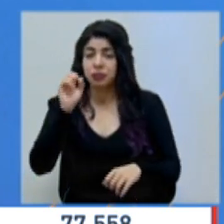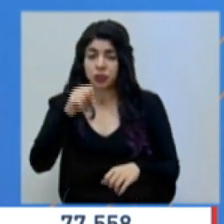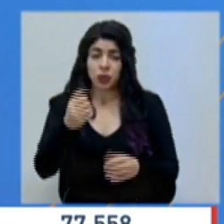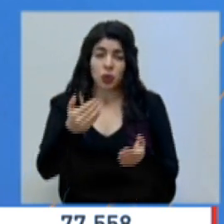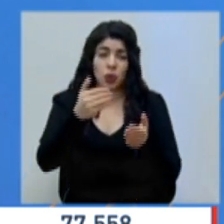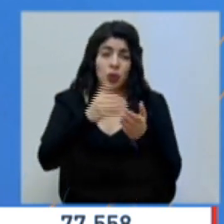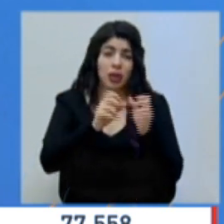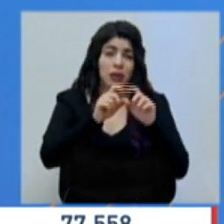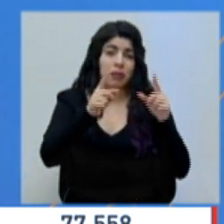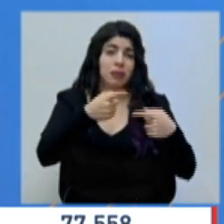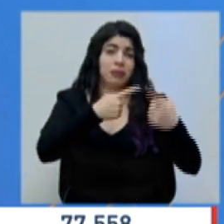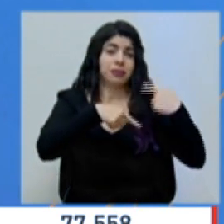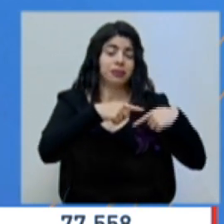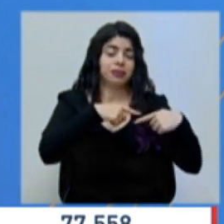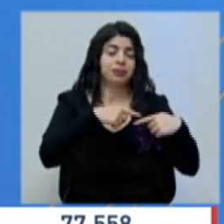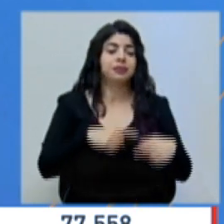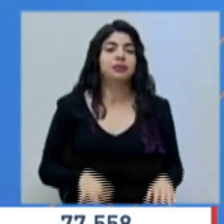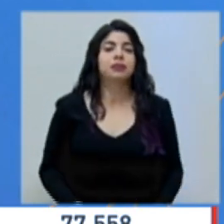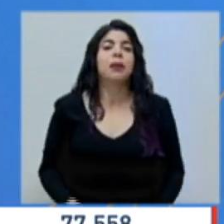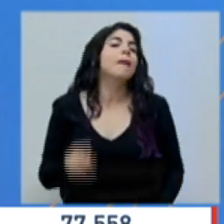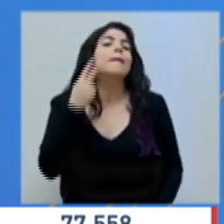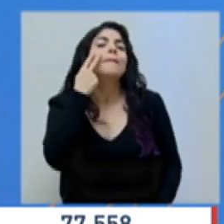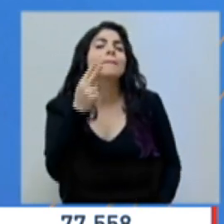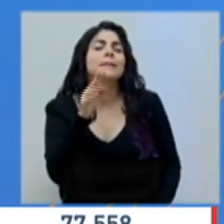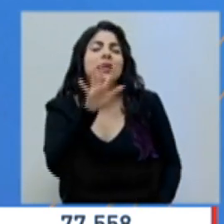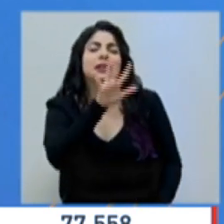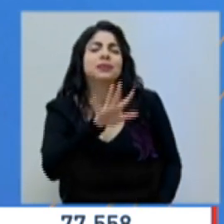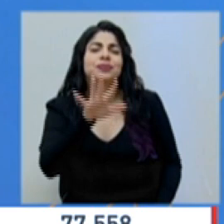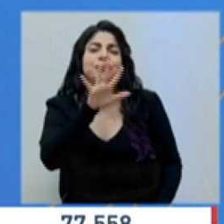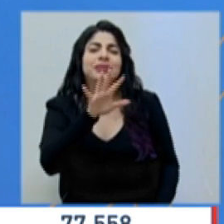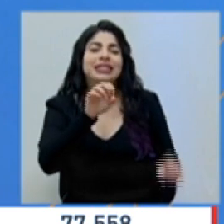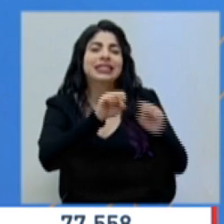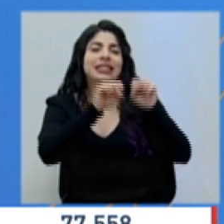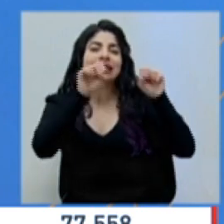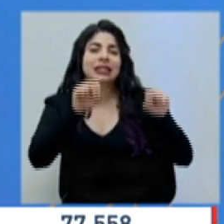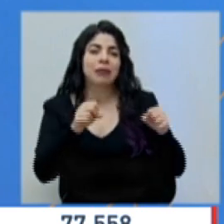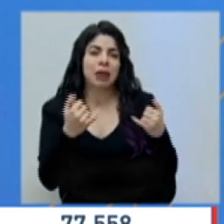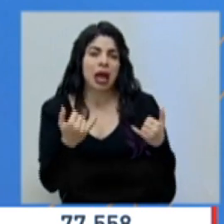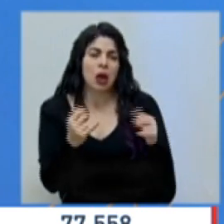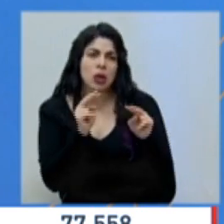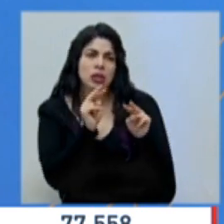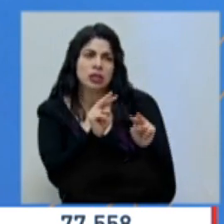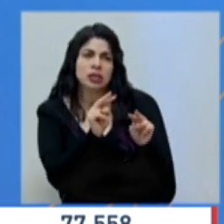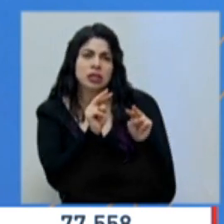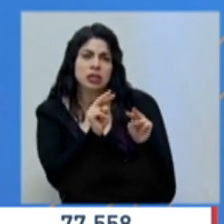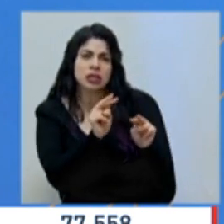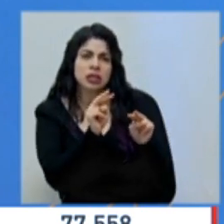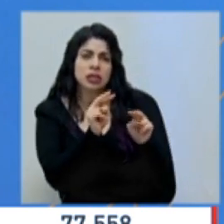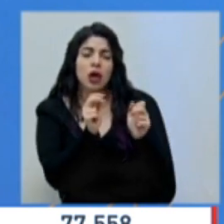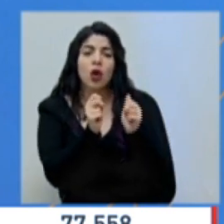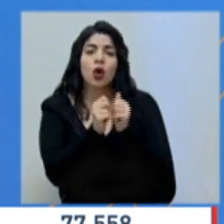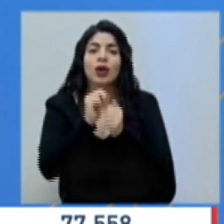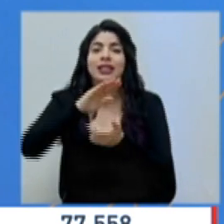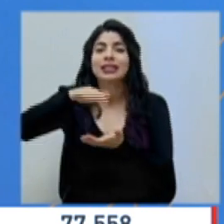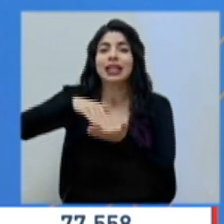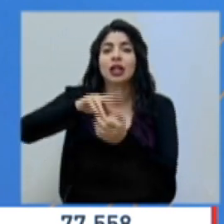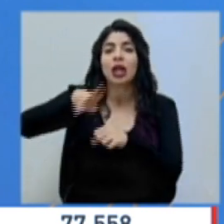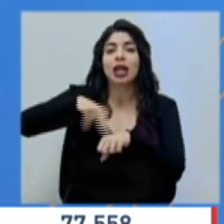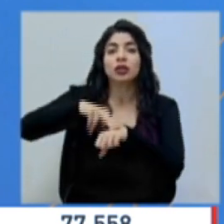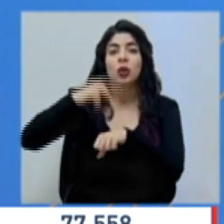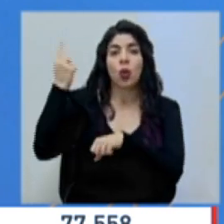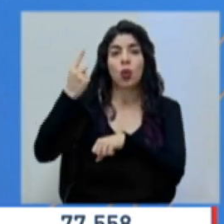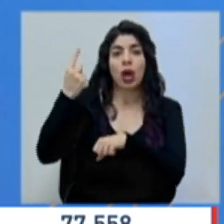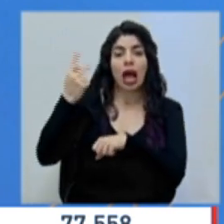anterior, podemos ver un sistema que estamos monitoreando en conjunto con el Centro Nacional de